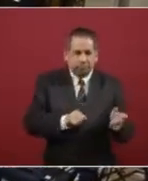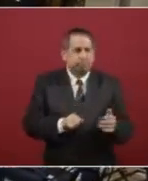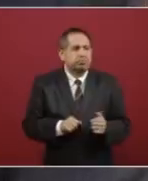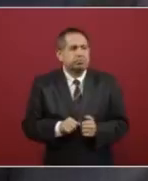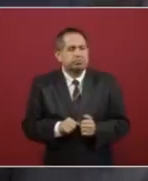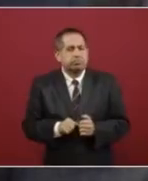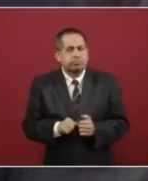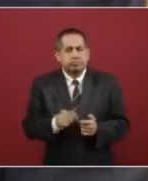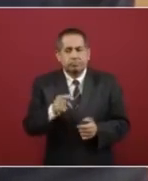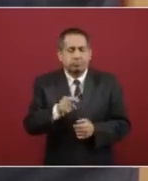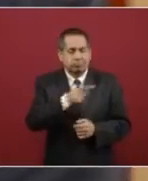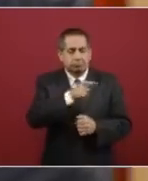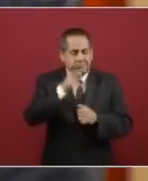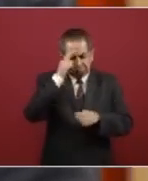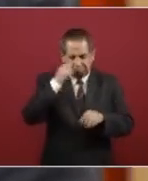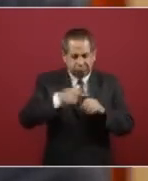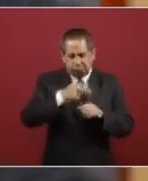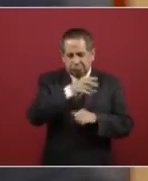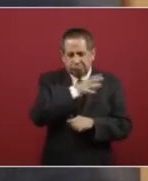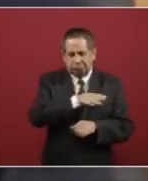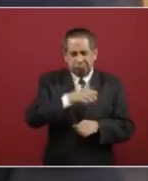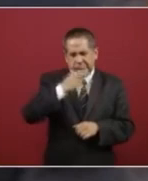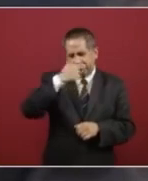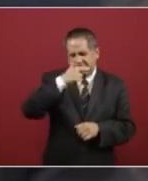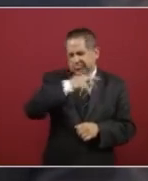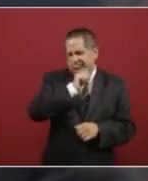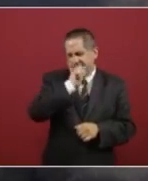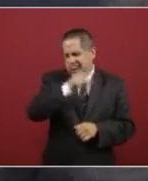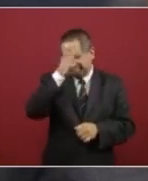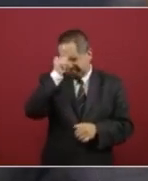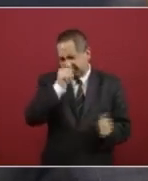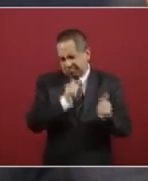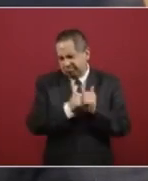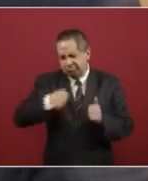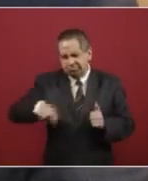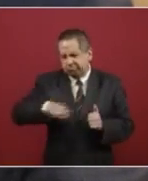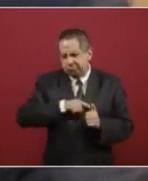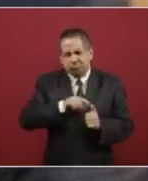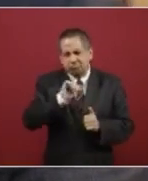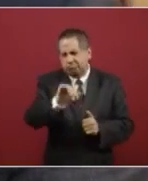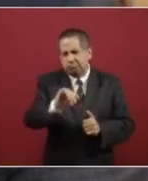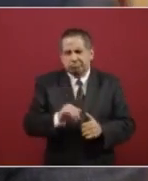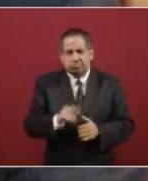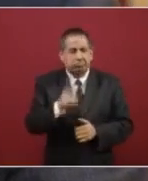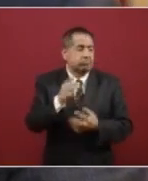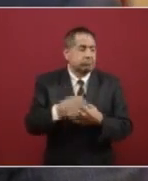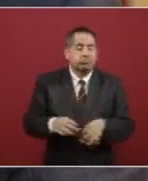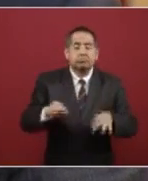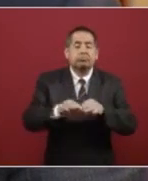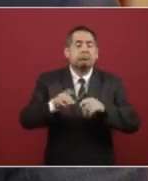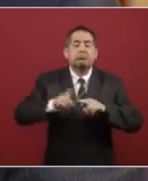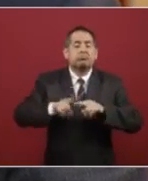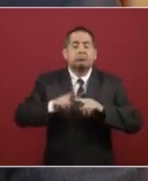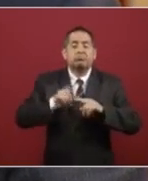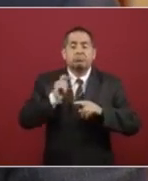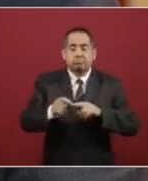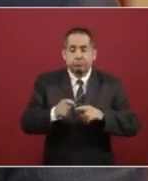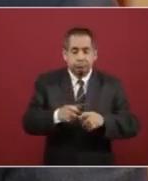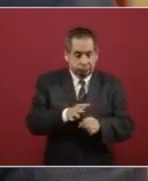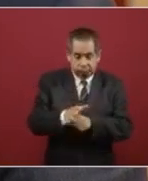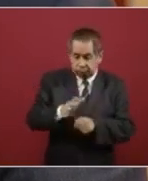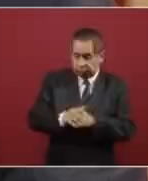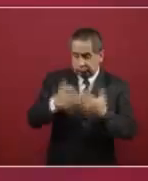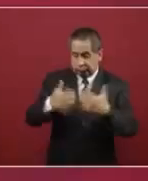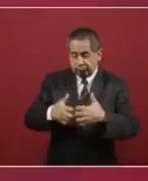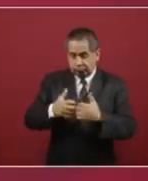pues el general también estaría de acuerdo en que lo importante es contar con